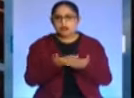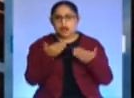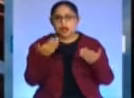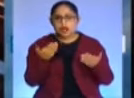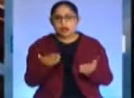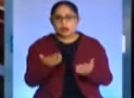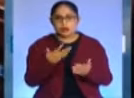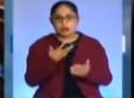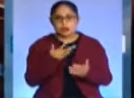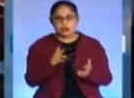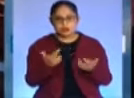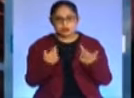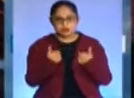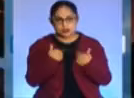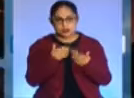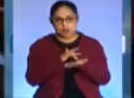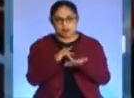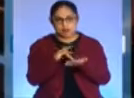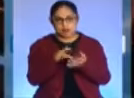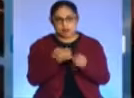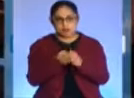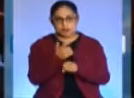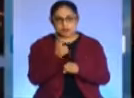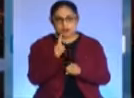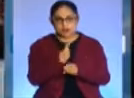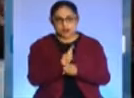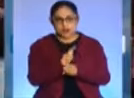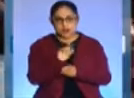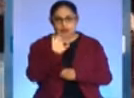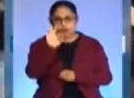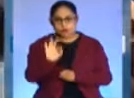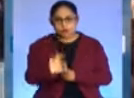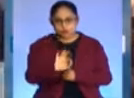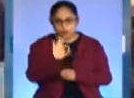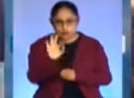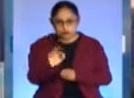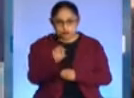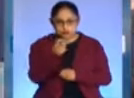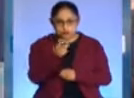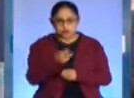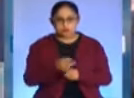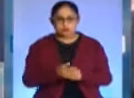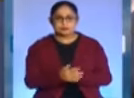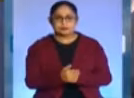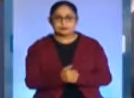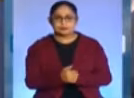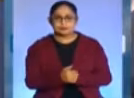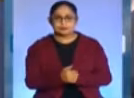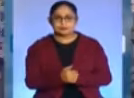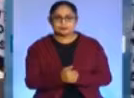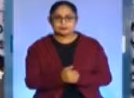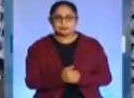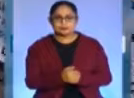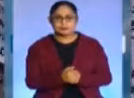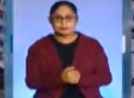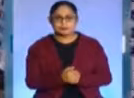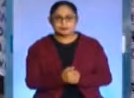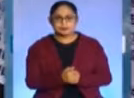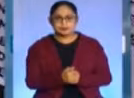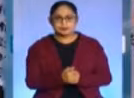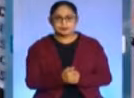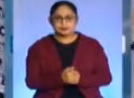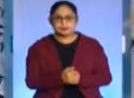recibieron el apoyo estatal, fue el porcentaje que nos aumentó. Con imágenes de Isaac Olivares,